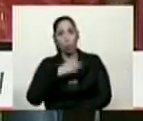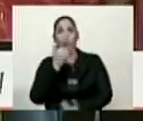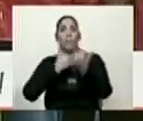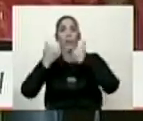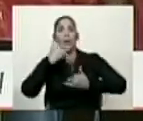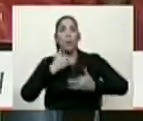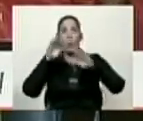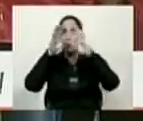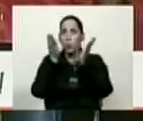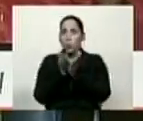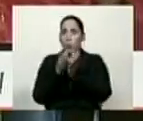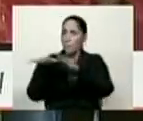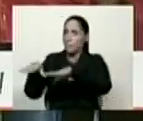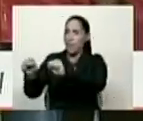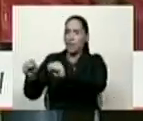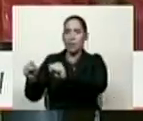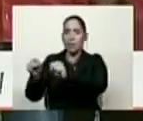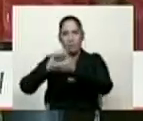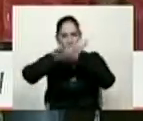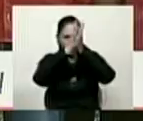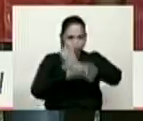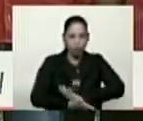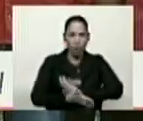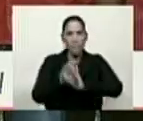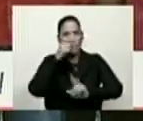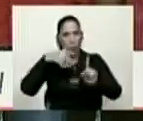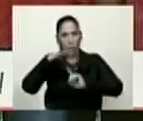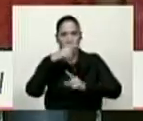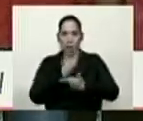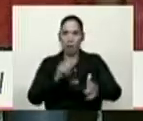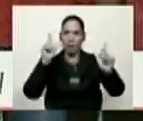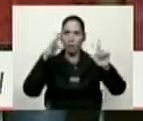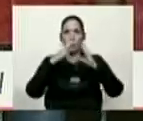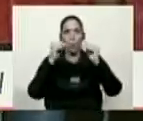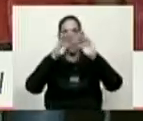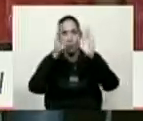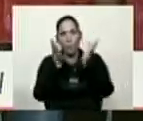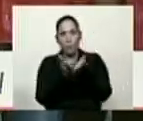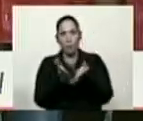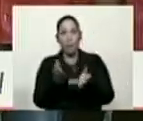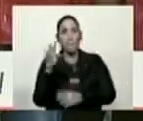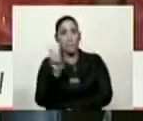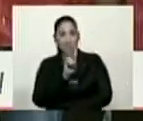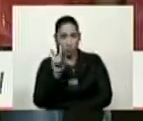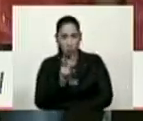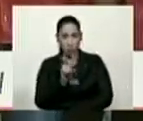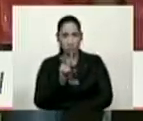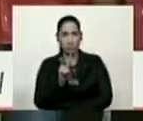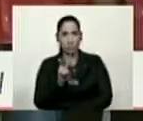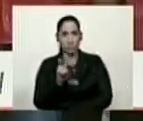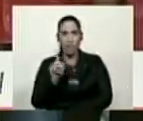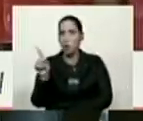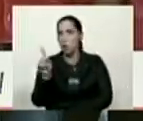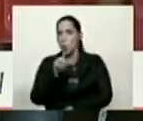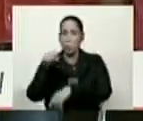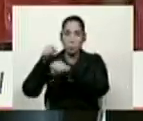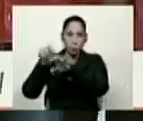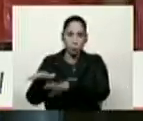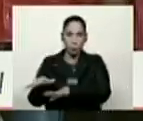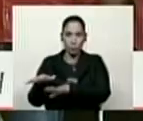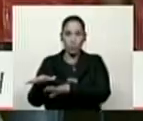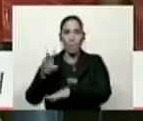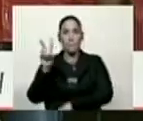imperialismo acabará con los pueblos libres de todo el planeta. Si Venezuela no se rinde